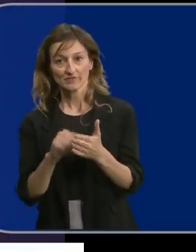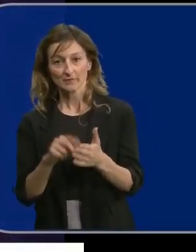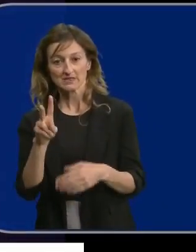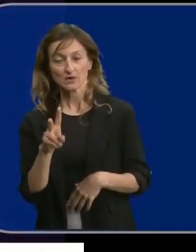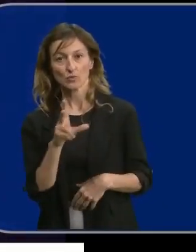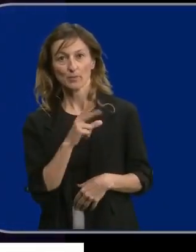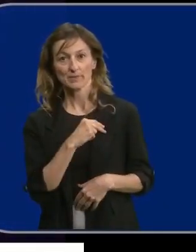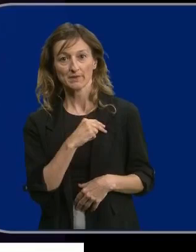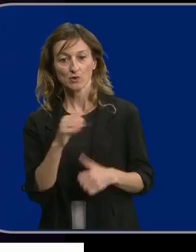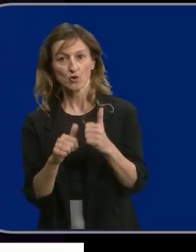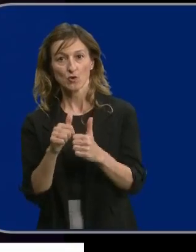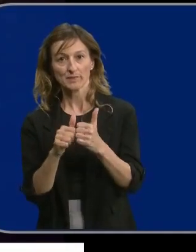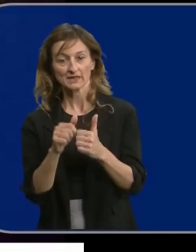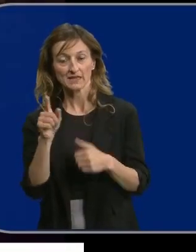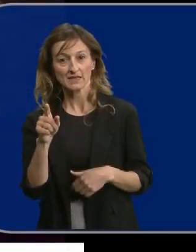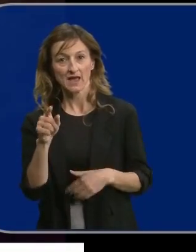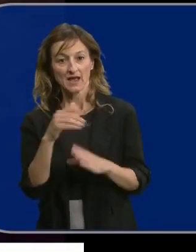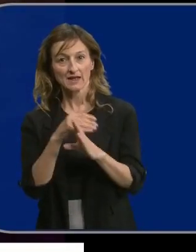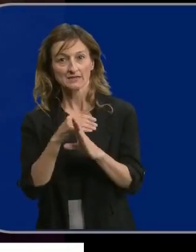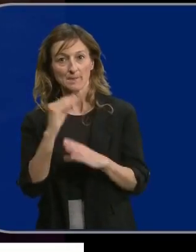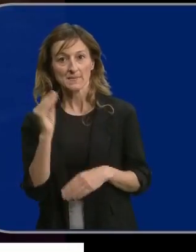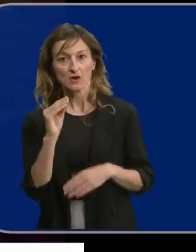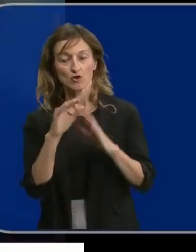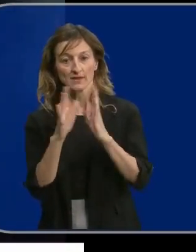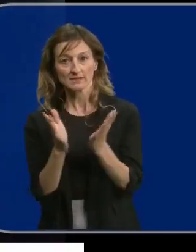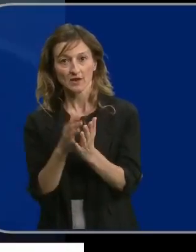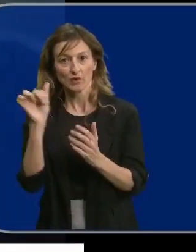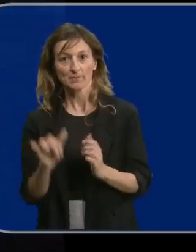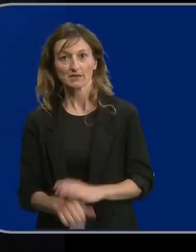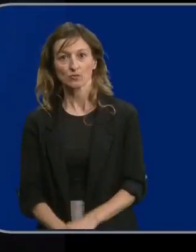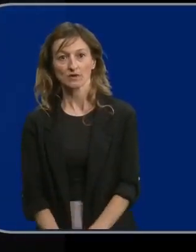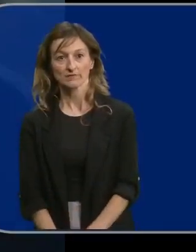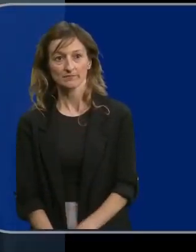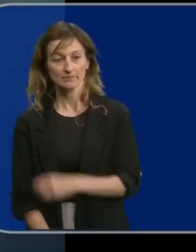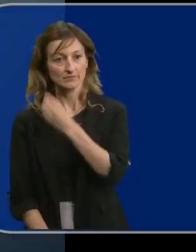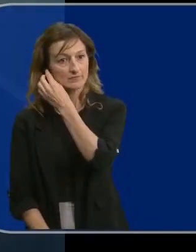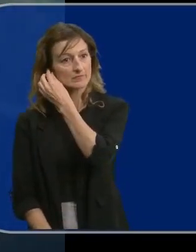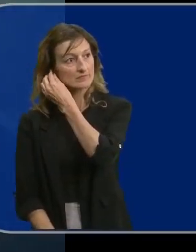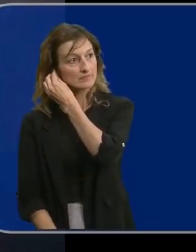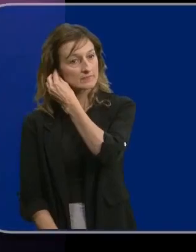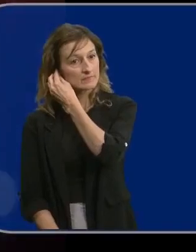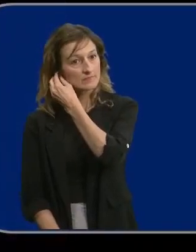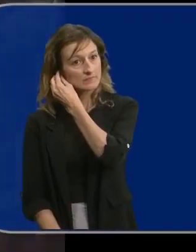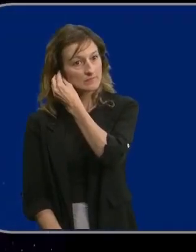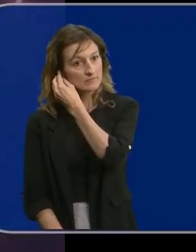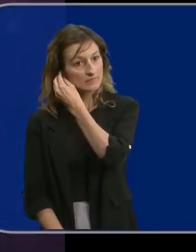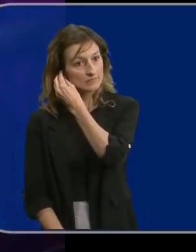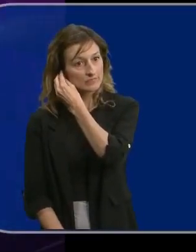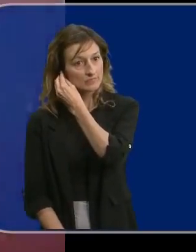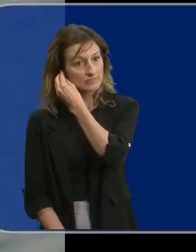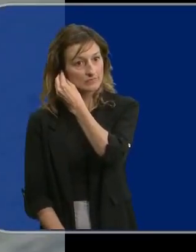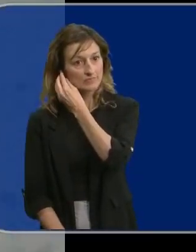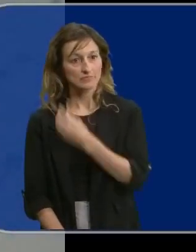segundo premio competirá en Hollywood en la categoría de mejor película internacional y es que Granada es la única ciudad con nombre de